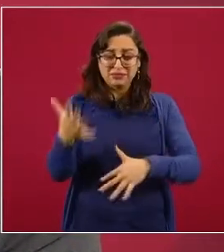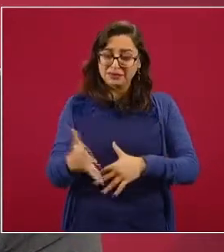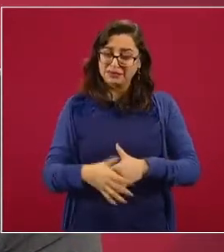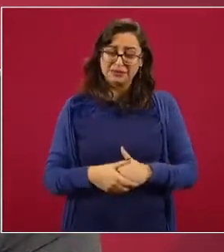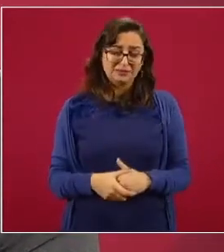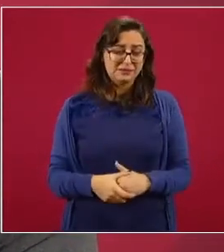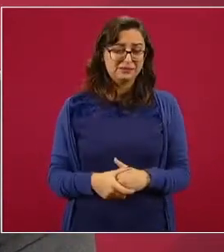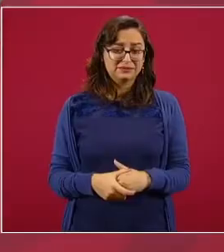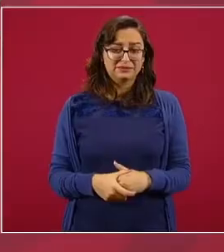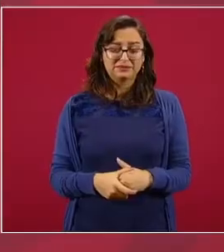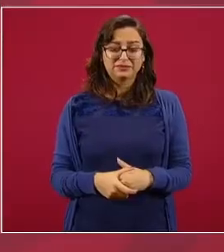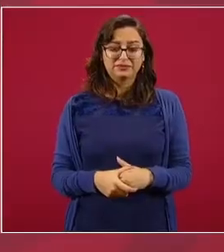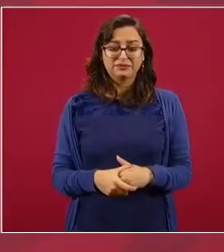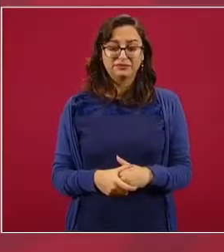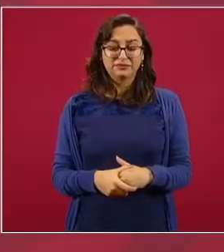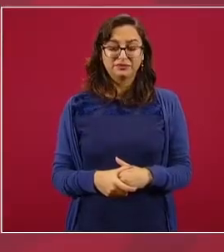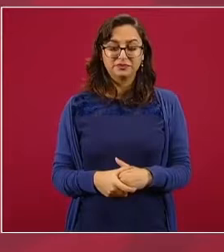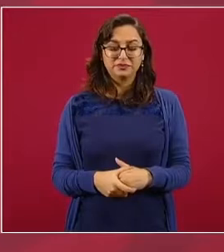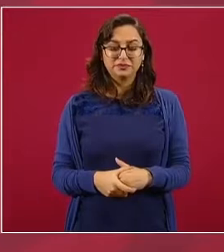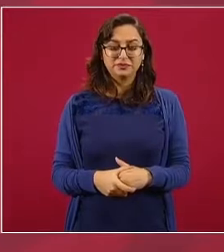de corrupción.